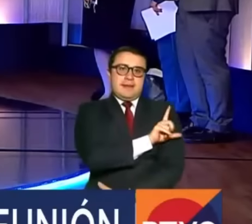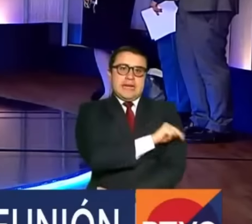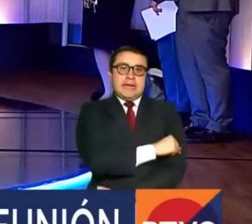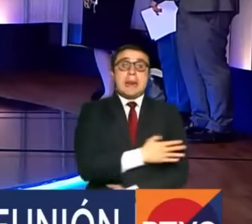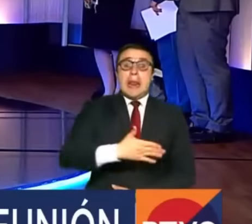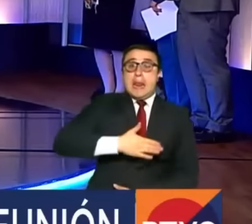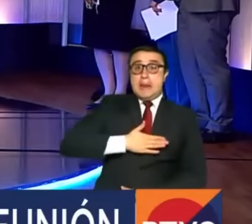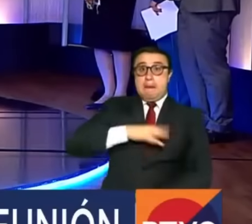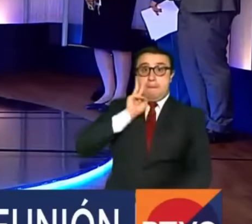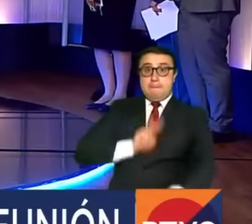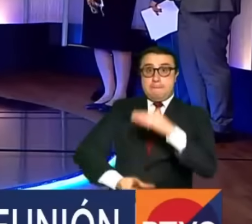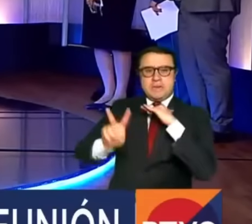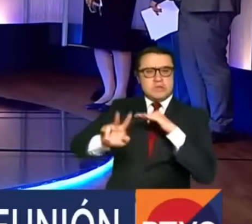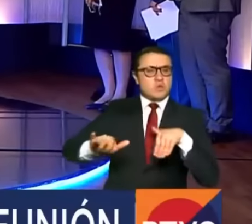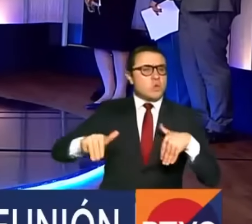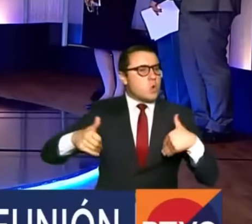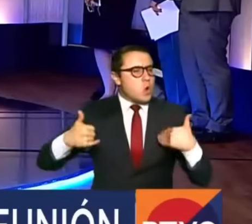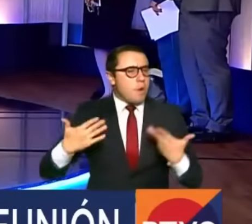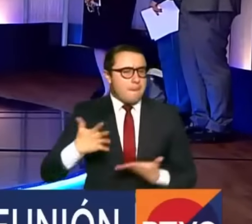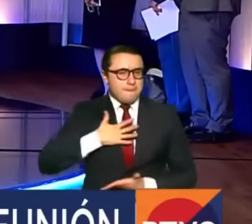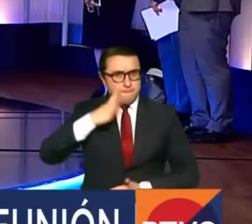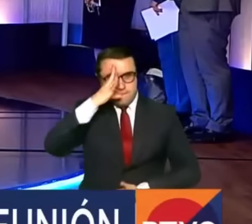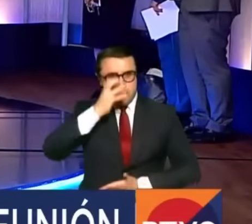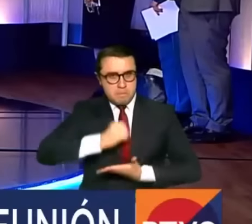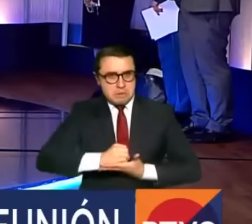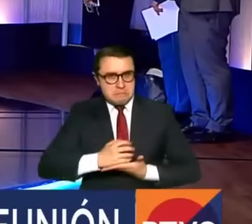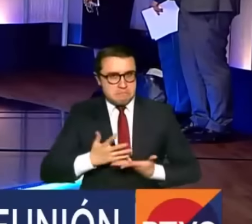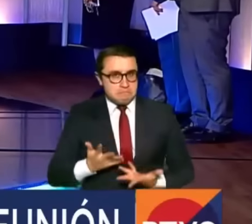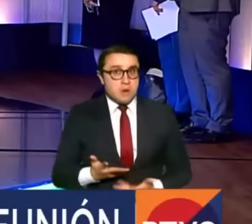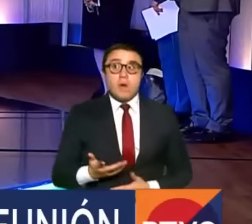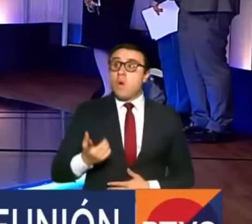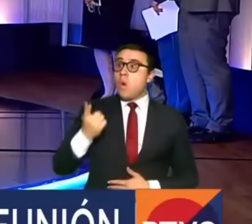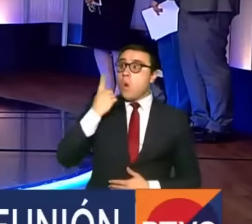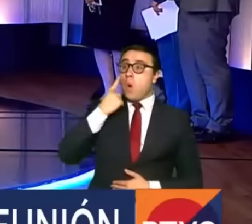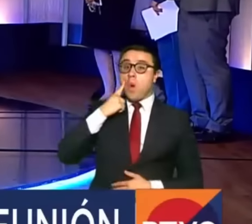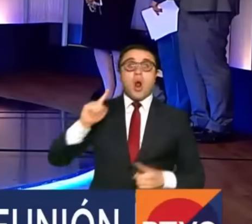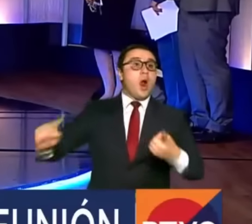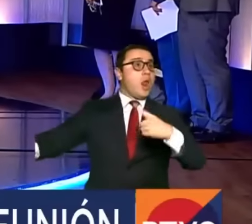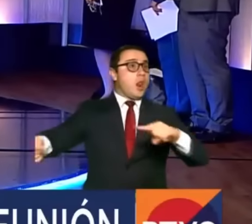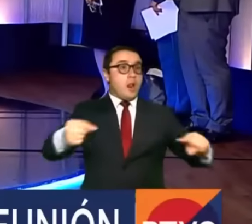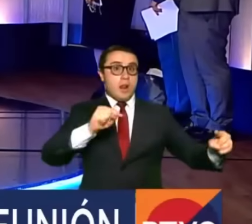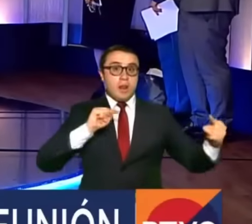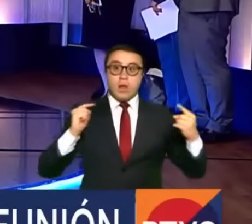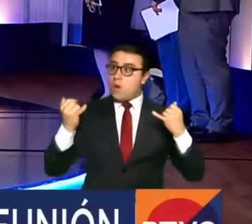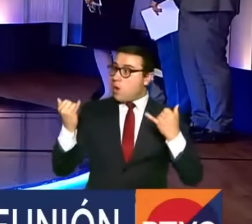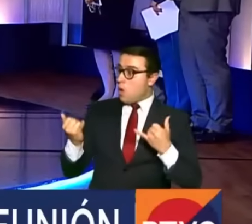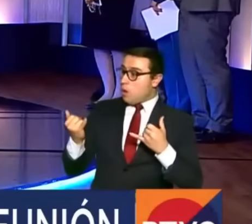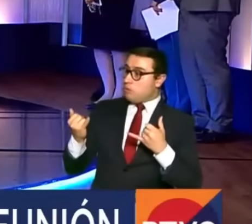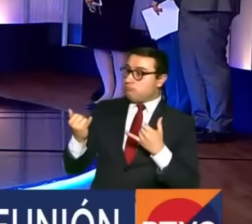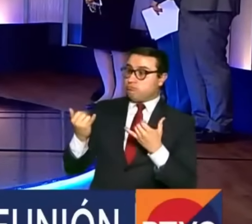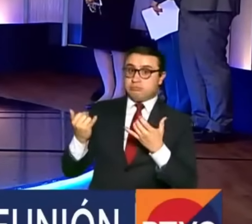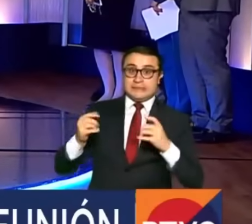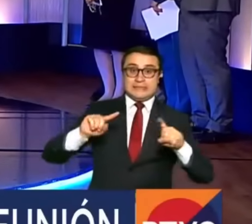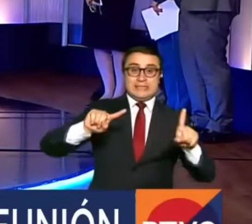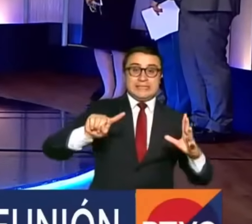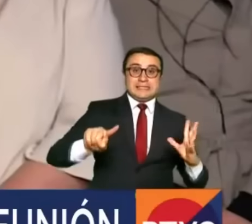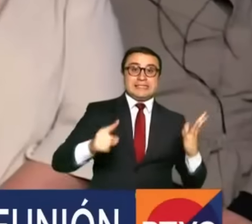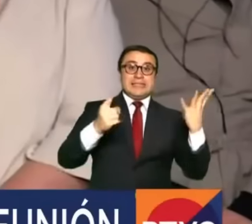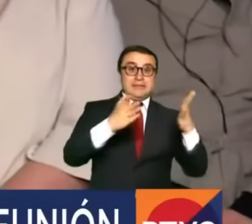al respecto? Y no quiero quebrantar las discusiones que se dieron en este ciclo, que es el